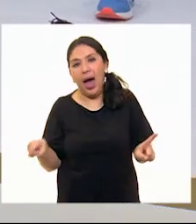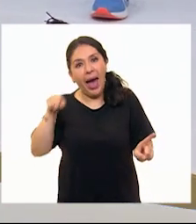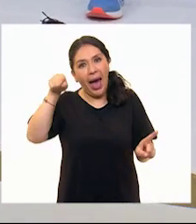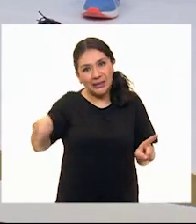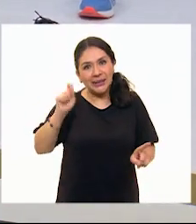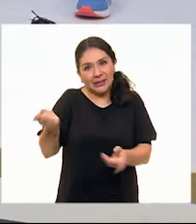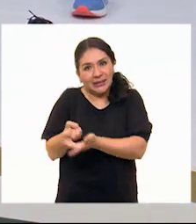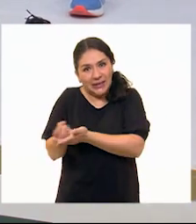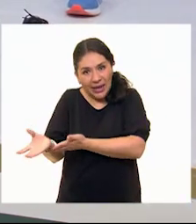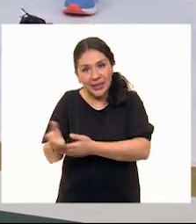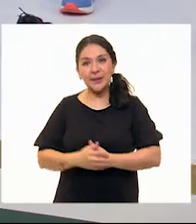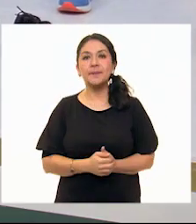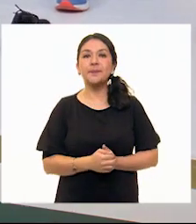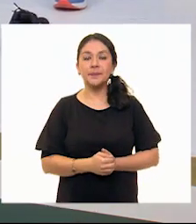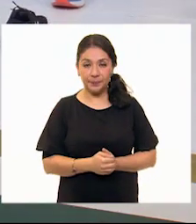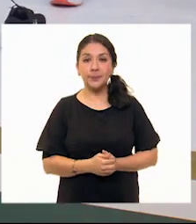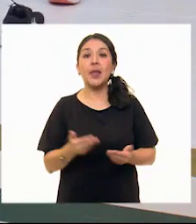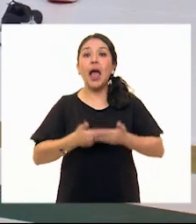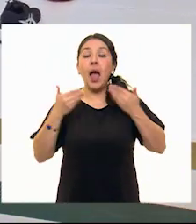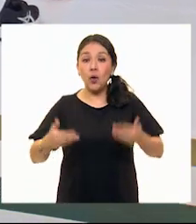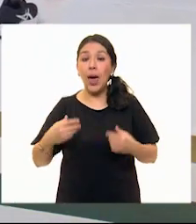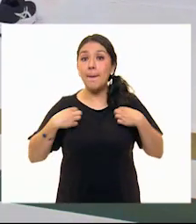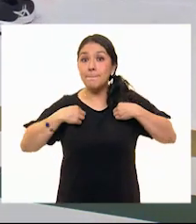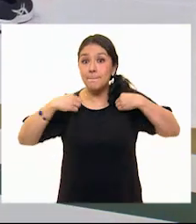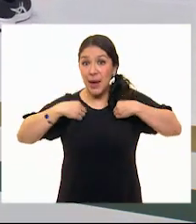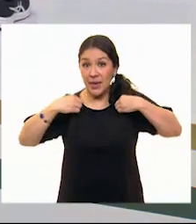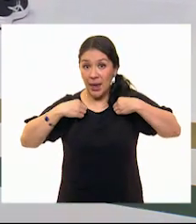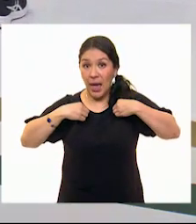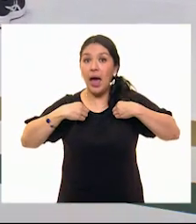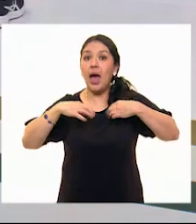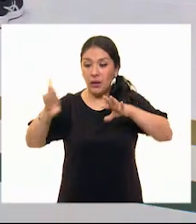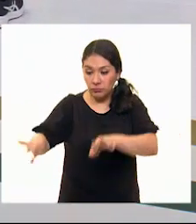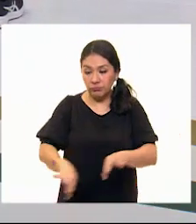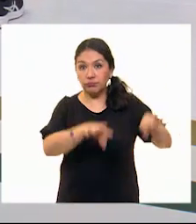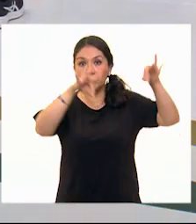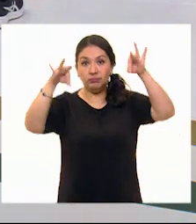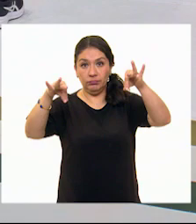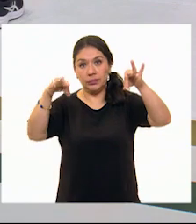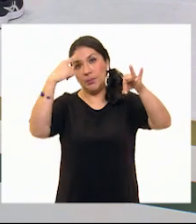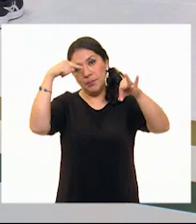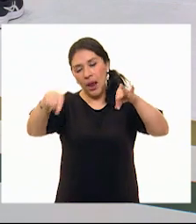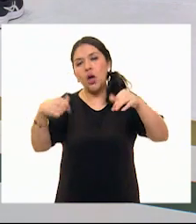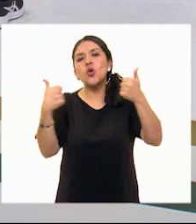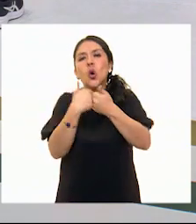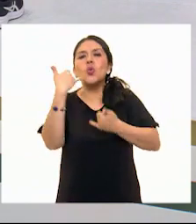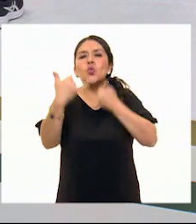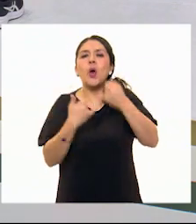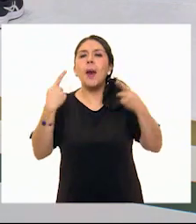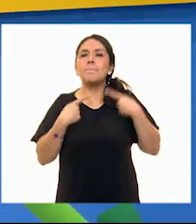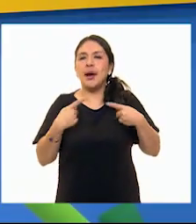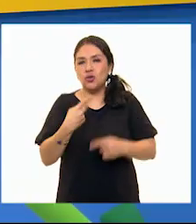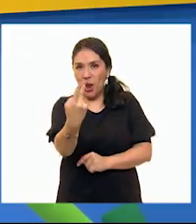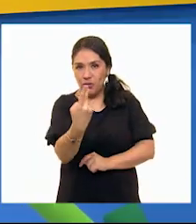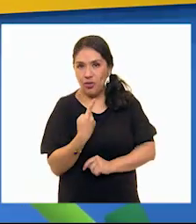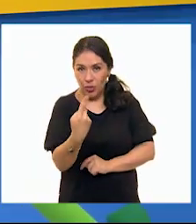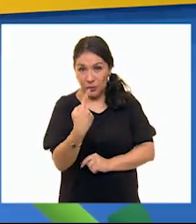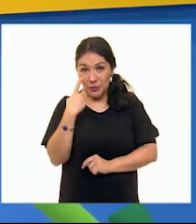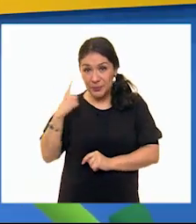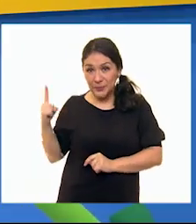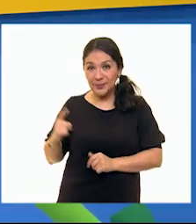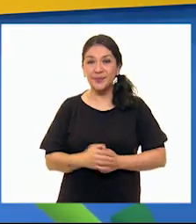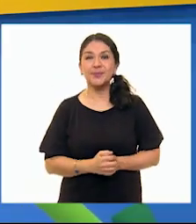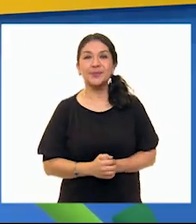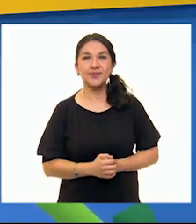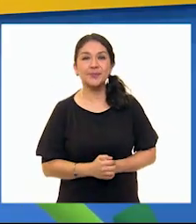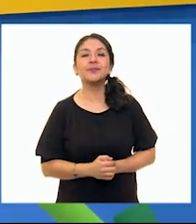Así. Exacto. Ahora sujeta la playera por la parte inferior, porque estamos con alguien. Así. Muy